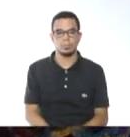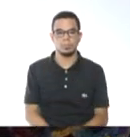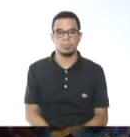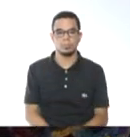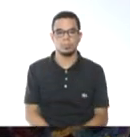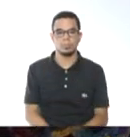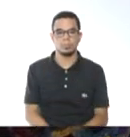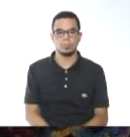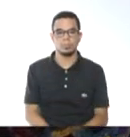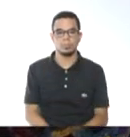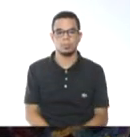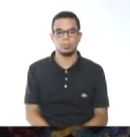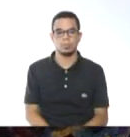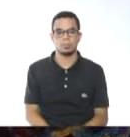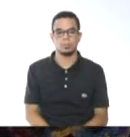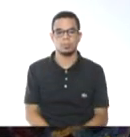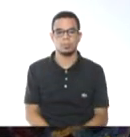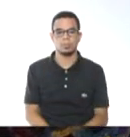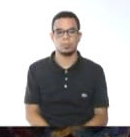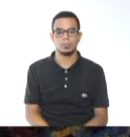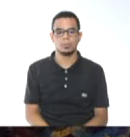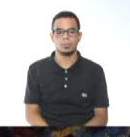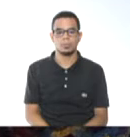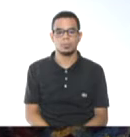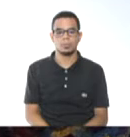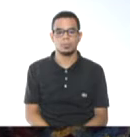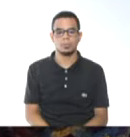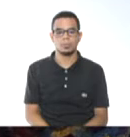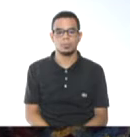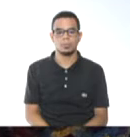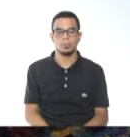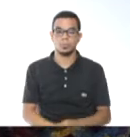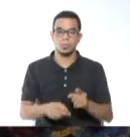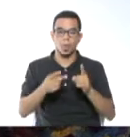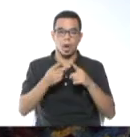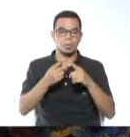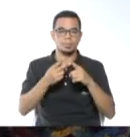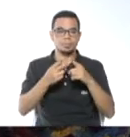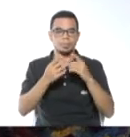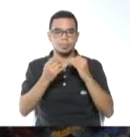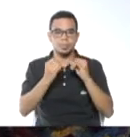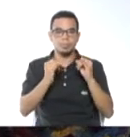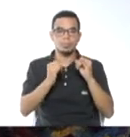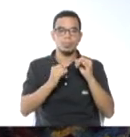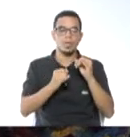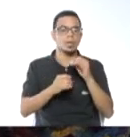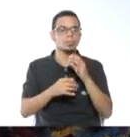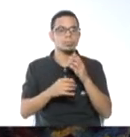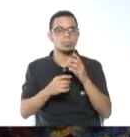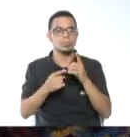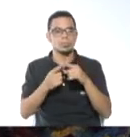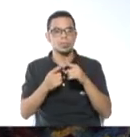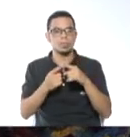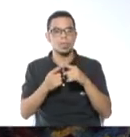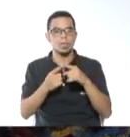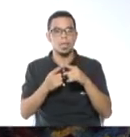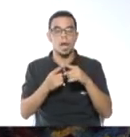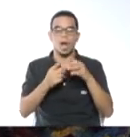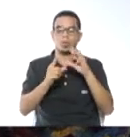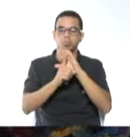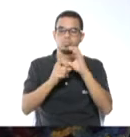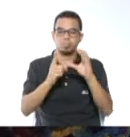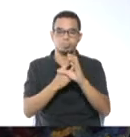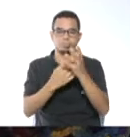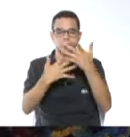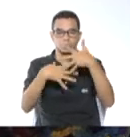Sukricha Yuyaykunagua Kausai, que en idioma inga en idioma castellano significa interculturalidad.